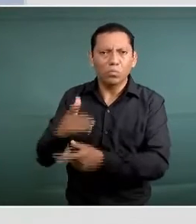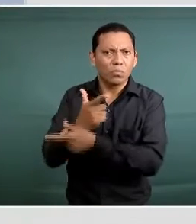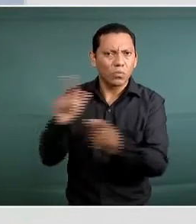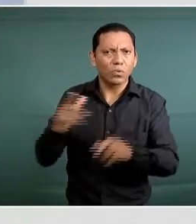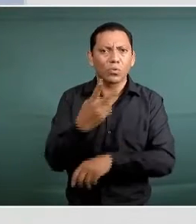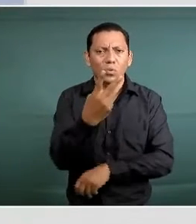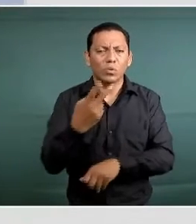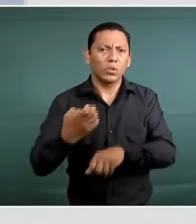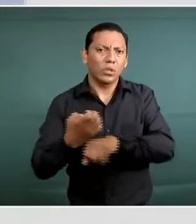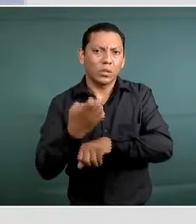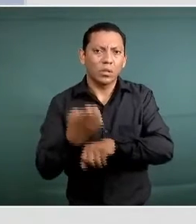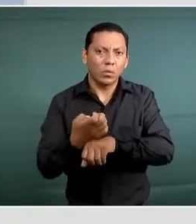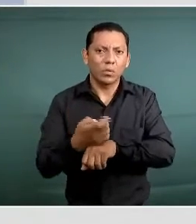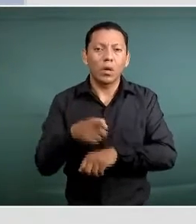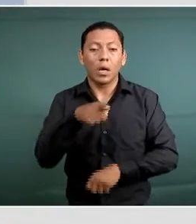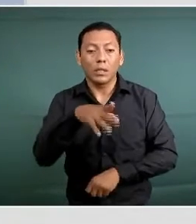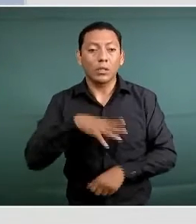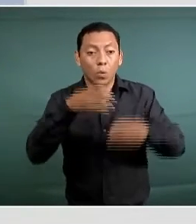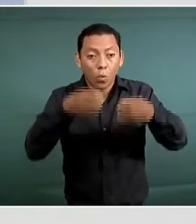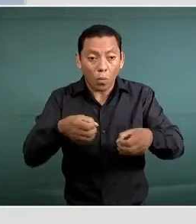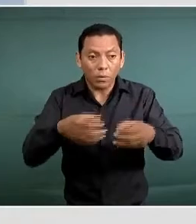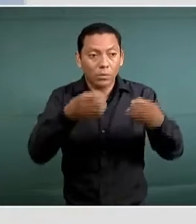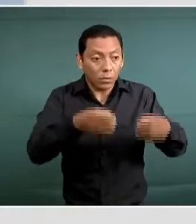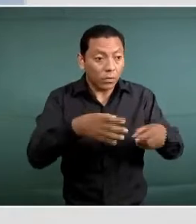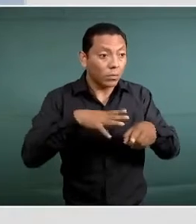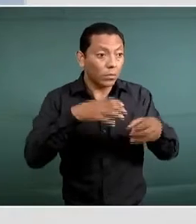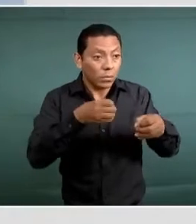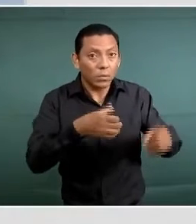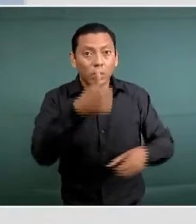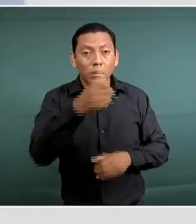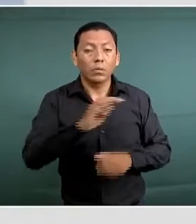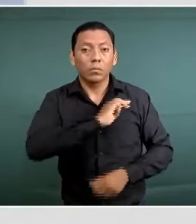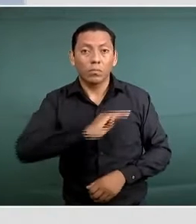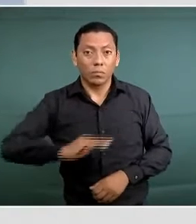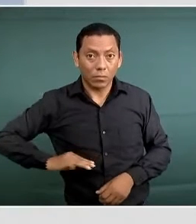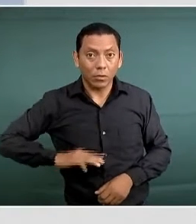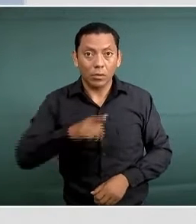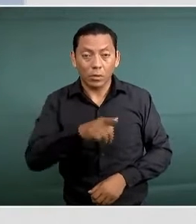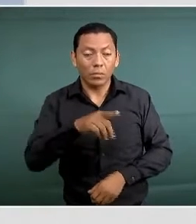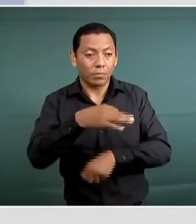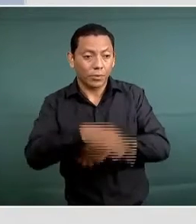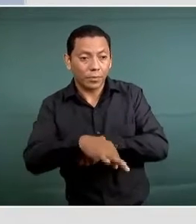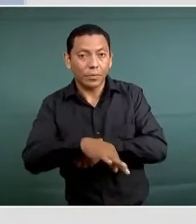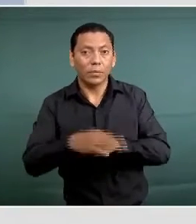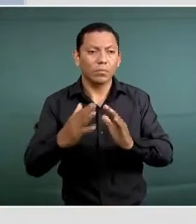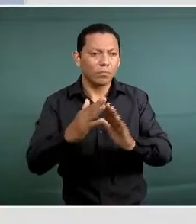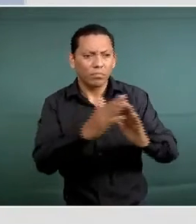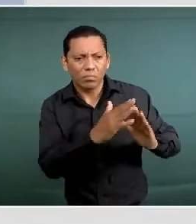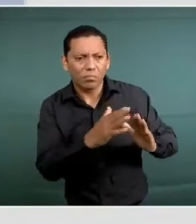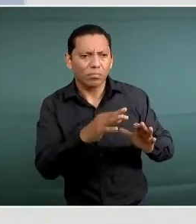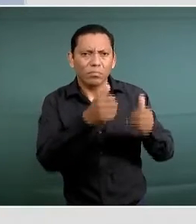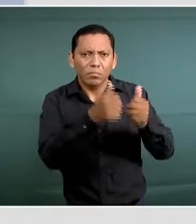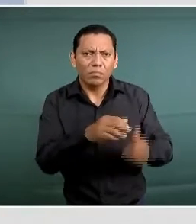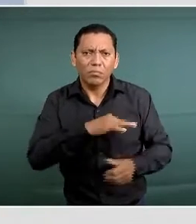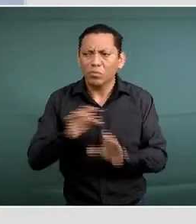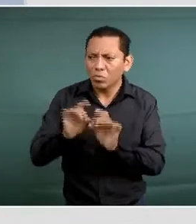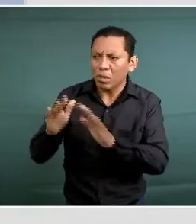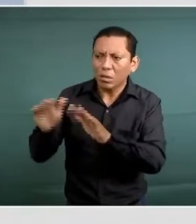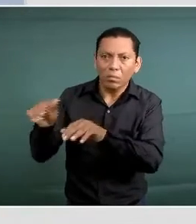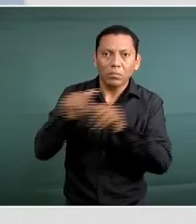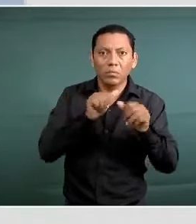dos estados, de los ocupados seis, en seis municipios tenemos albergues temporales de cuatro estados, causas